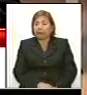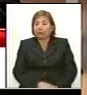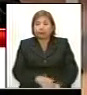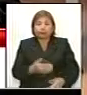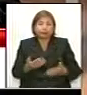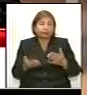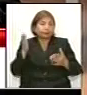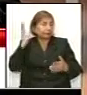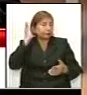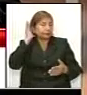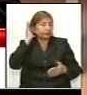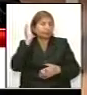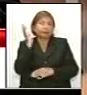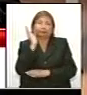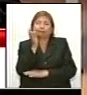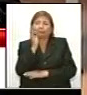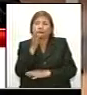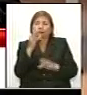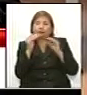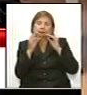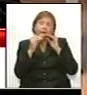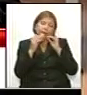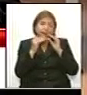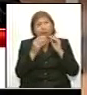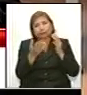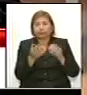y a escuchar a Figari, las conversaciones